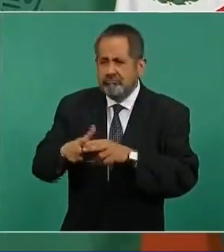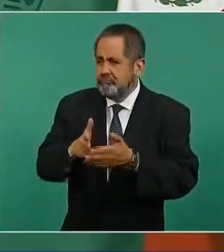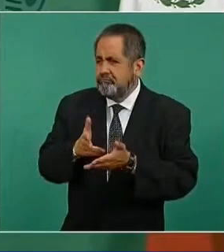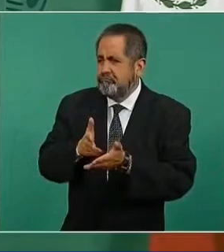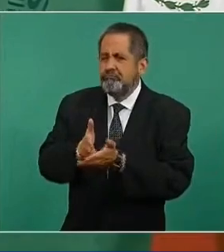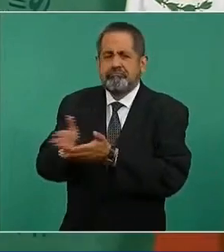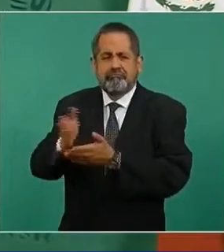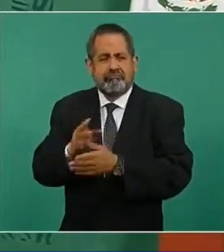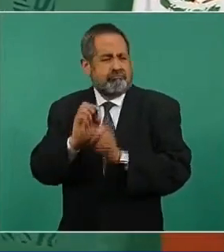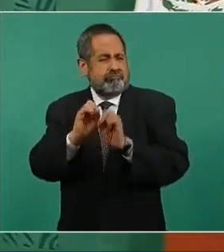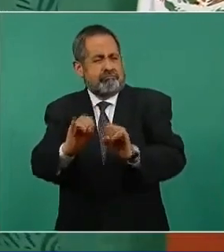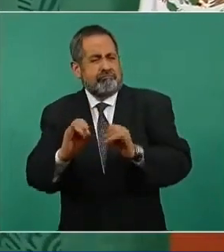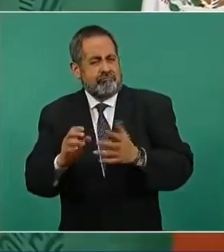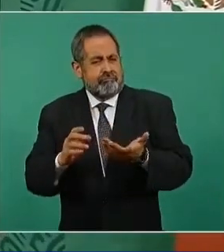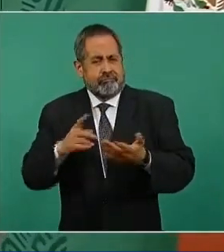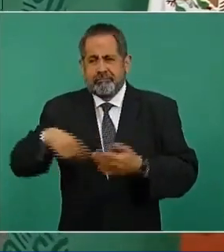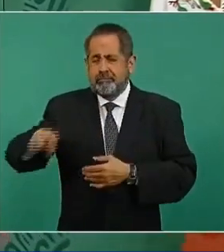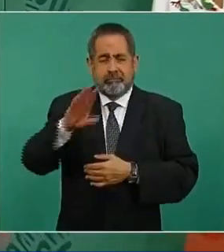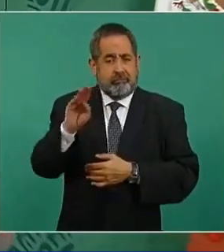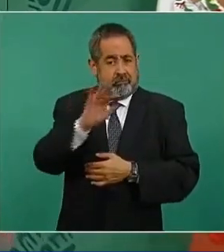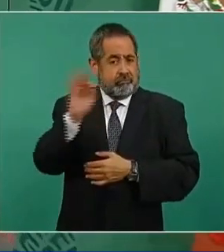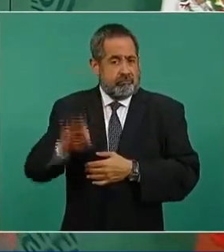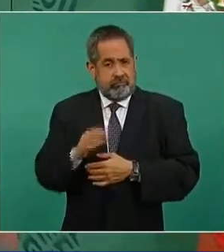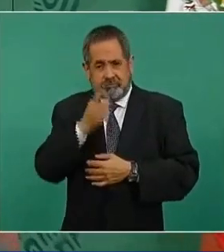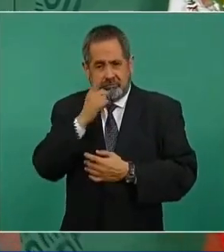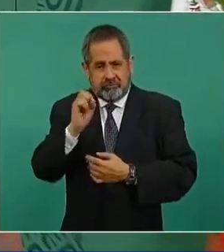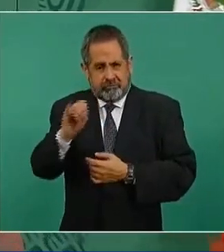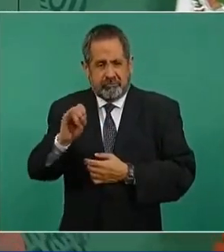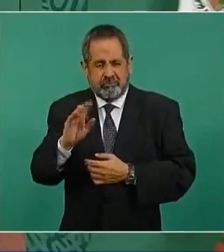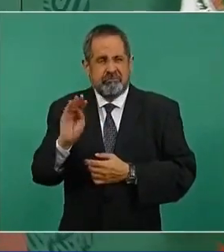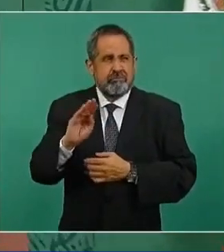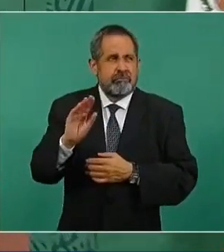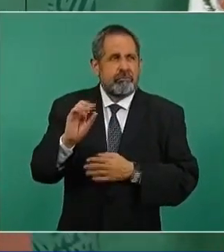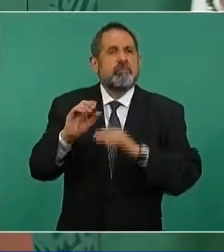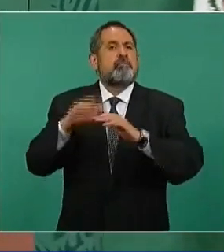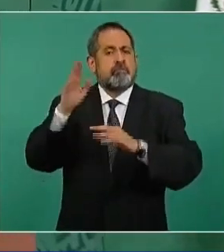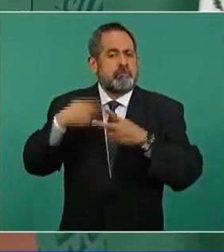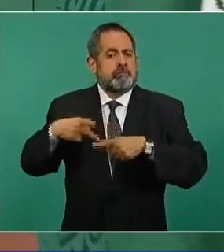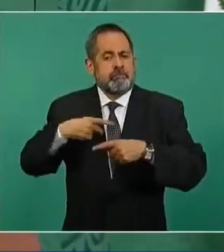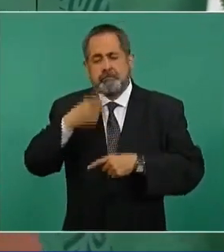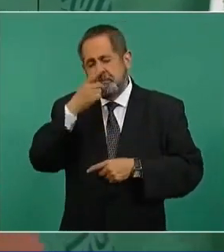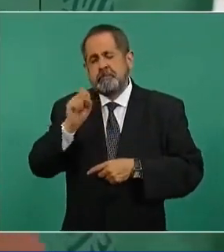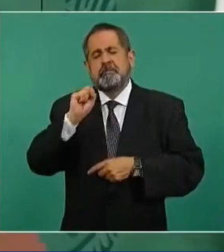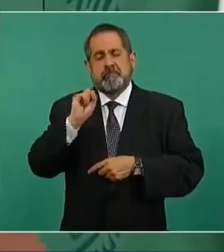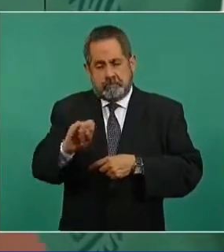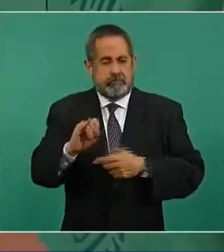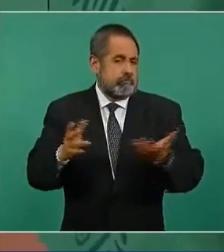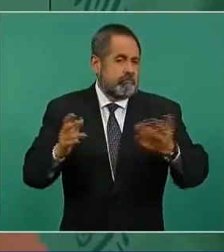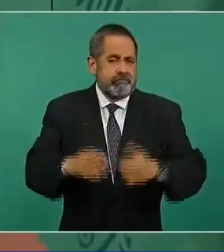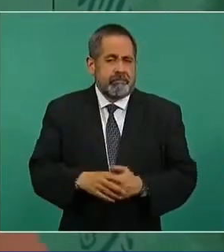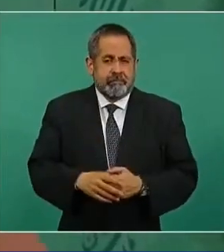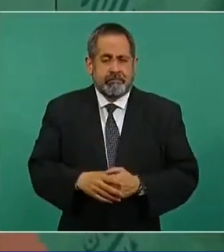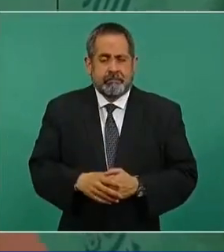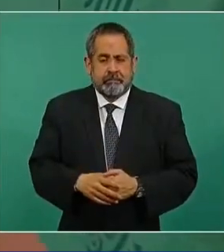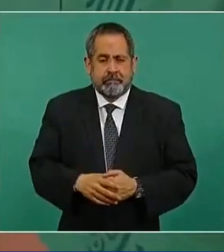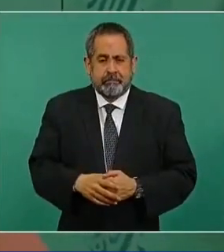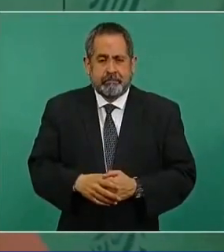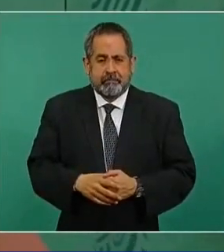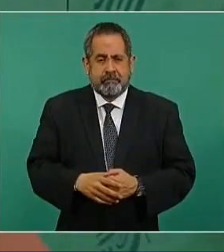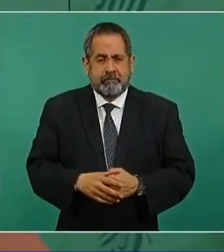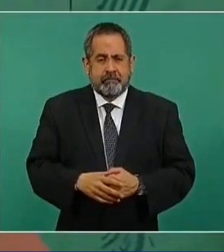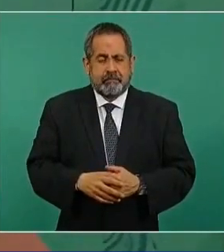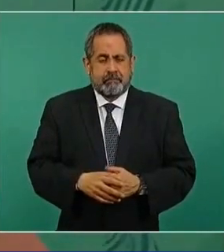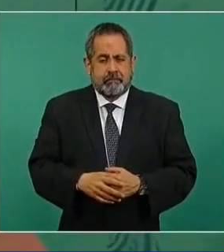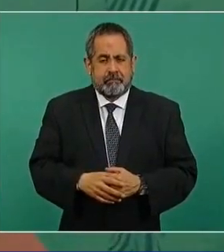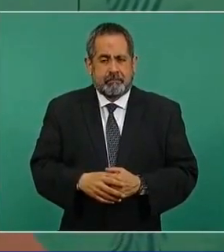la obra, si no es que más. De la población o